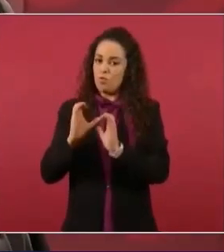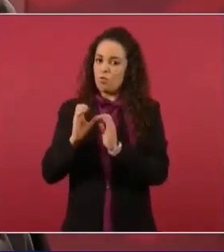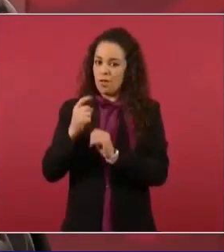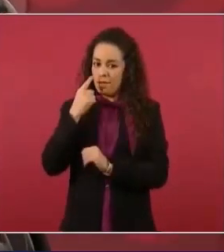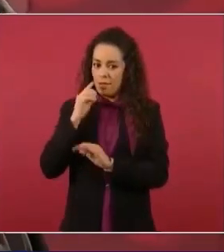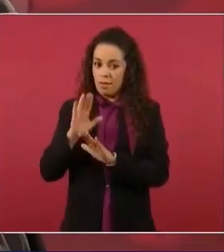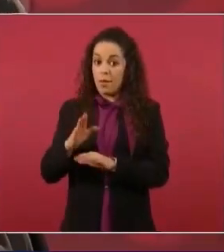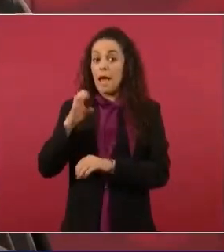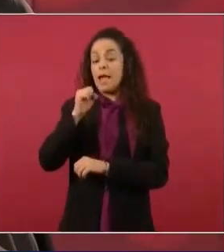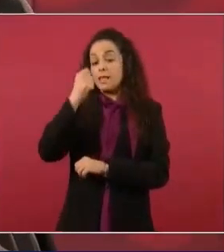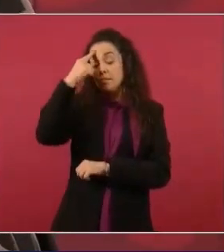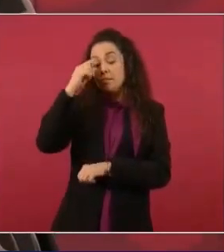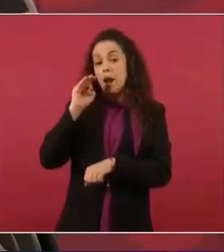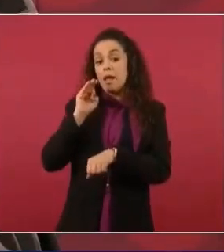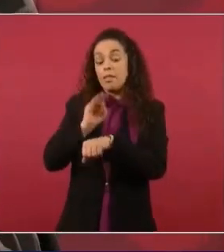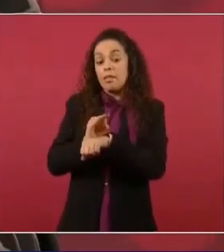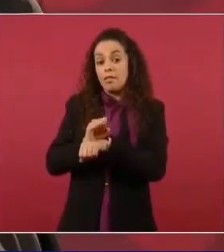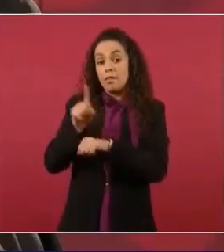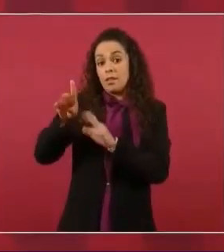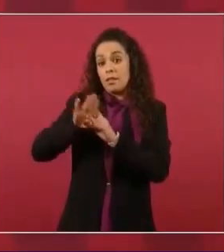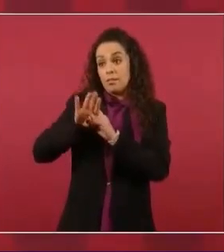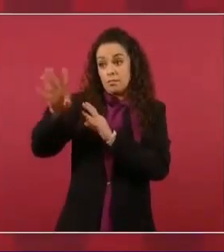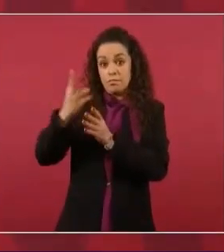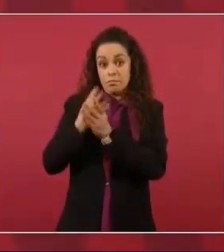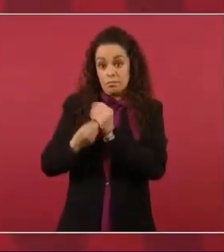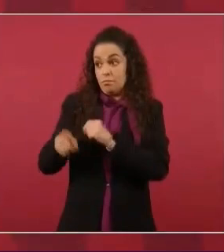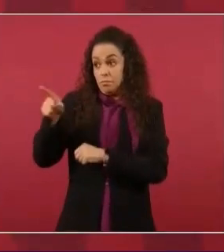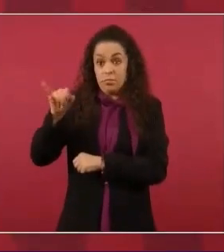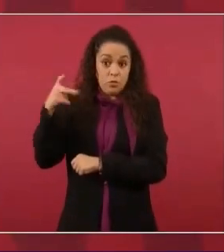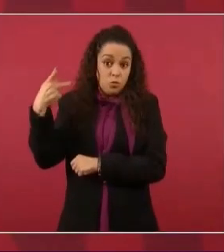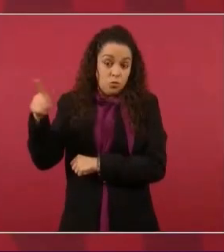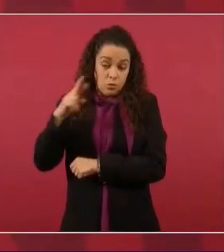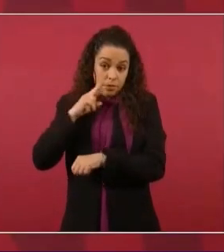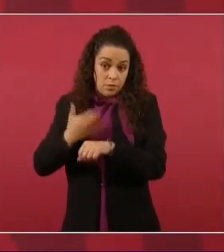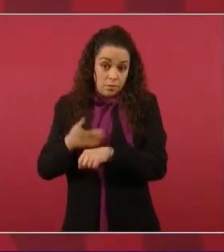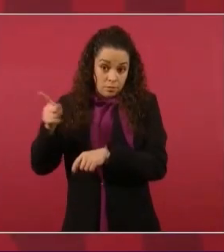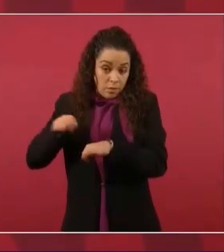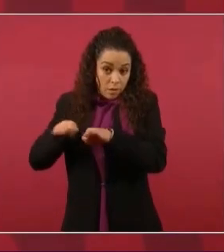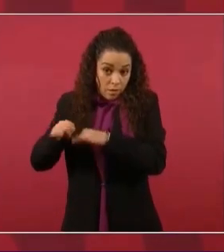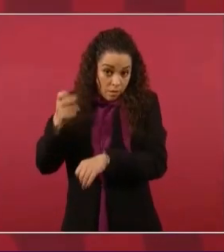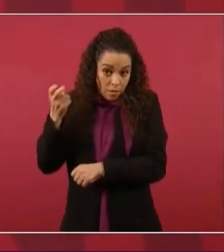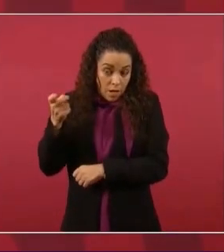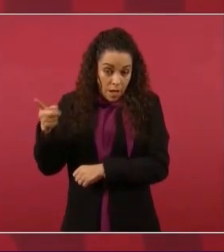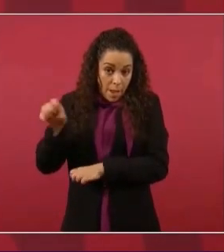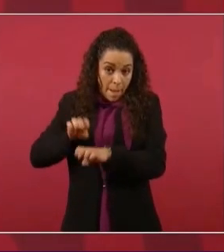Es de defensa, porque eso sí, para eso es el consulado y la embajada,